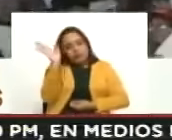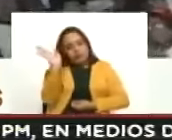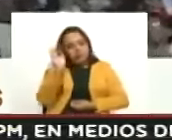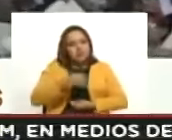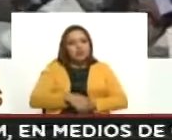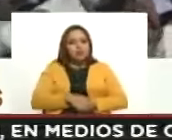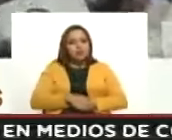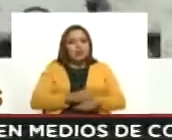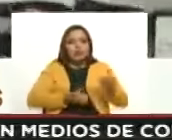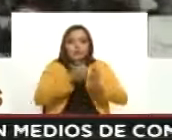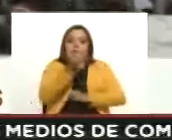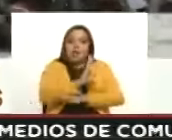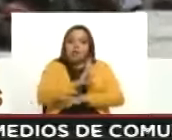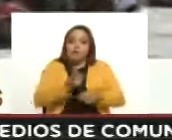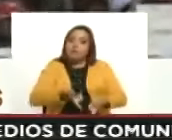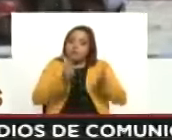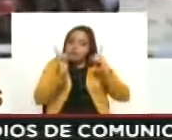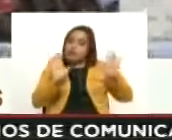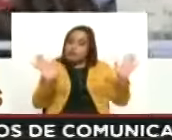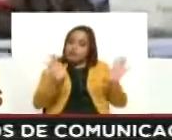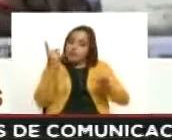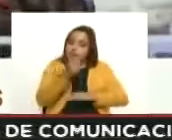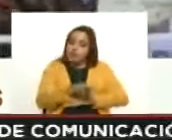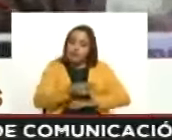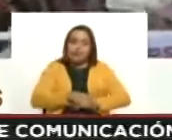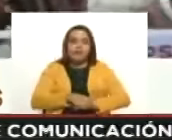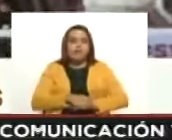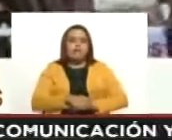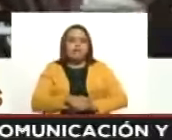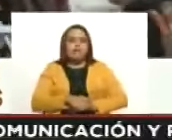Lo más rápido posible, claro.